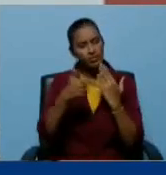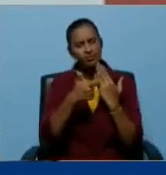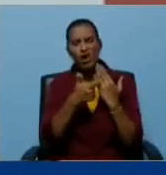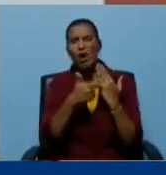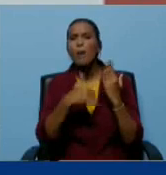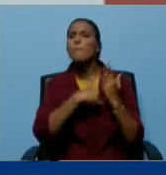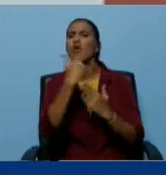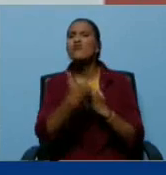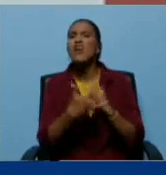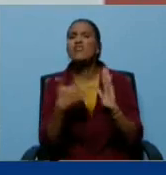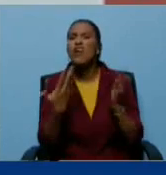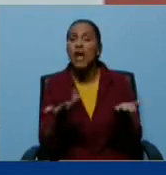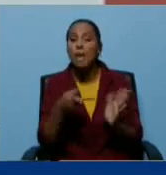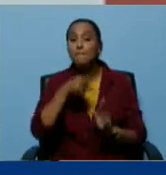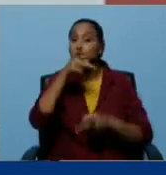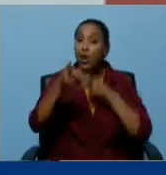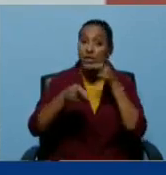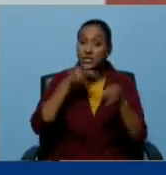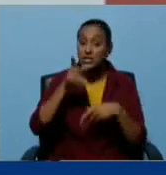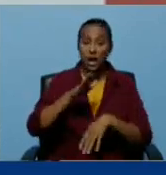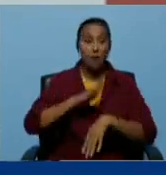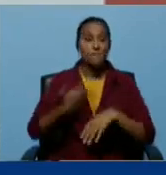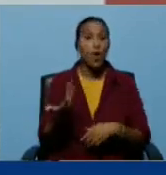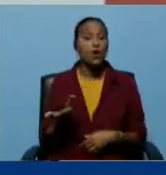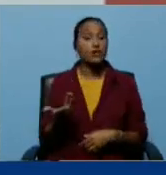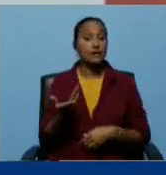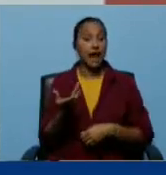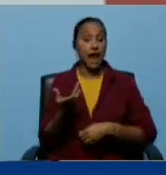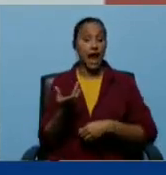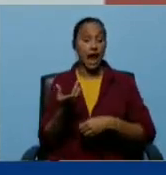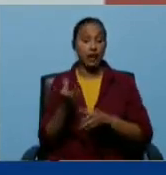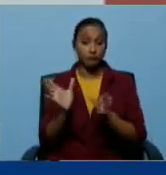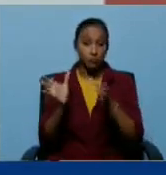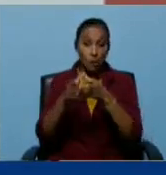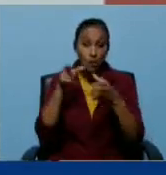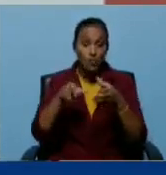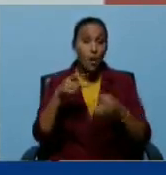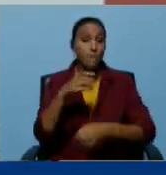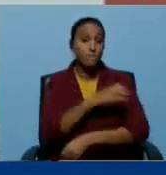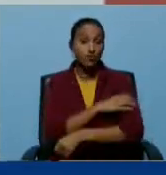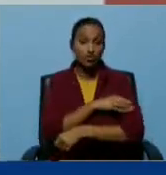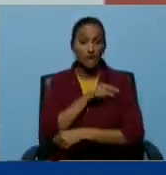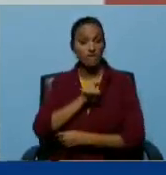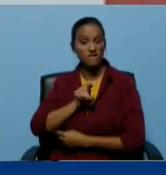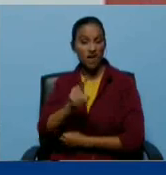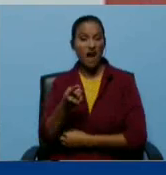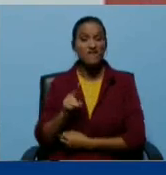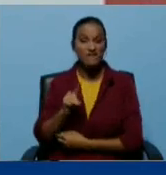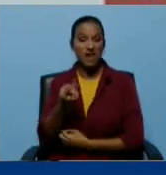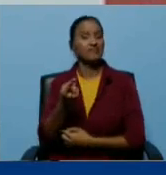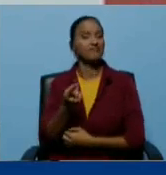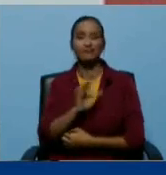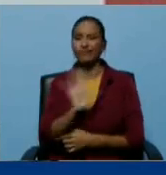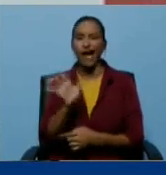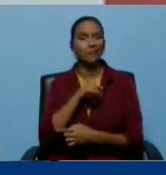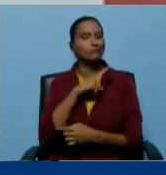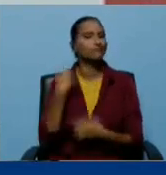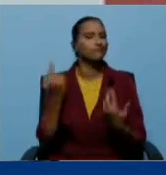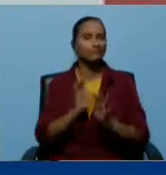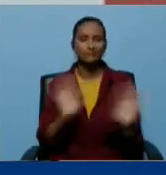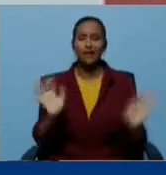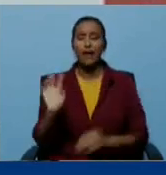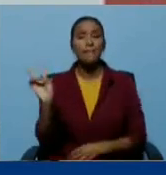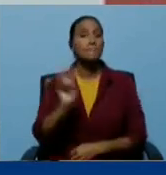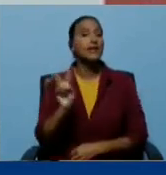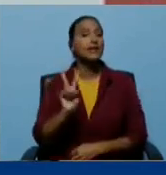El fascismo ha fracasado en Venezuela. Lo tenemos derrotado, pero tenemos que consolidar la